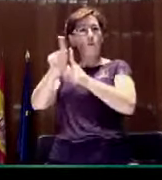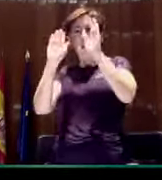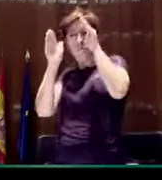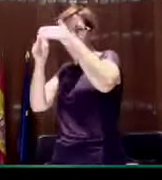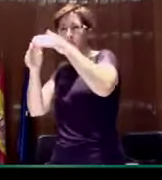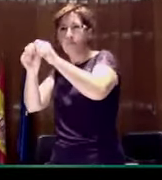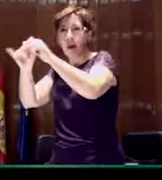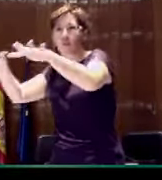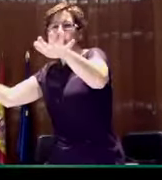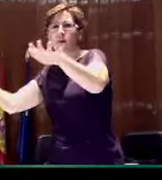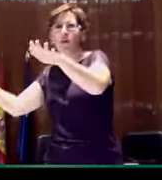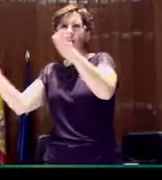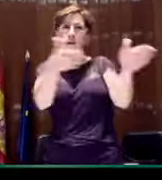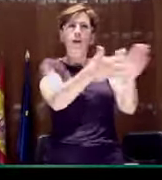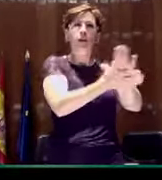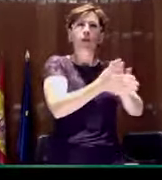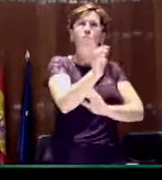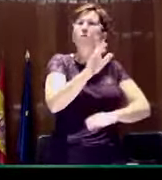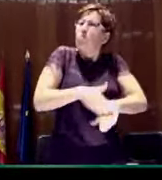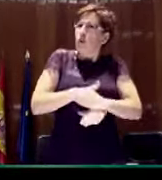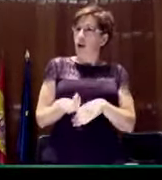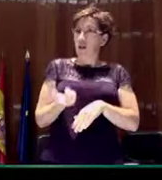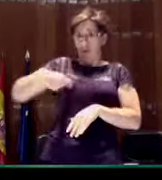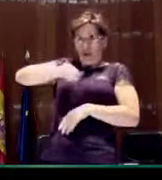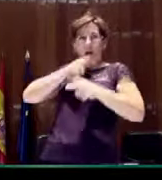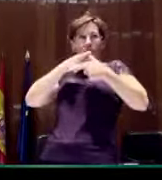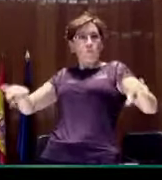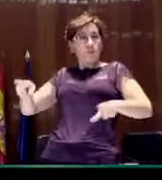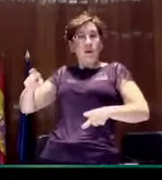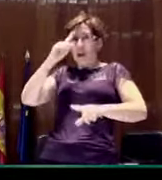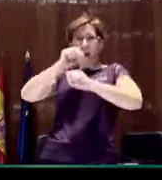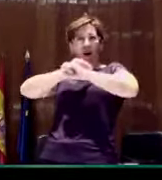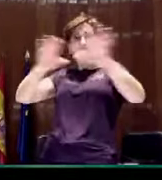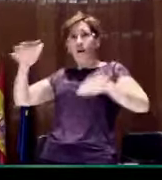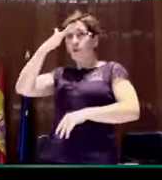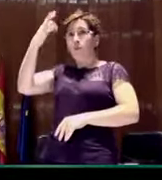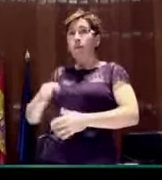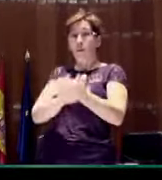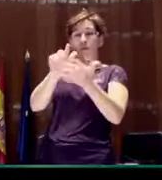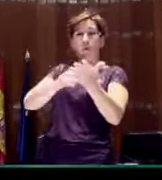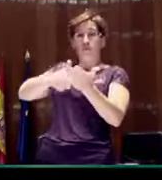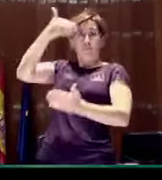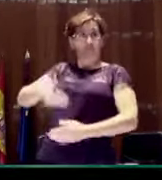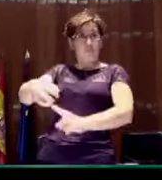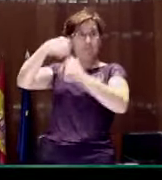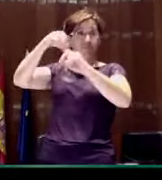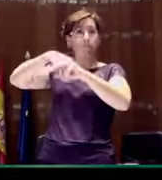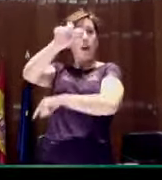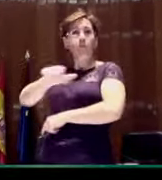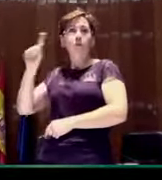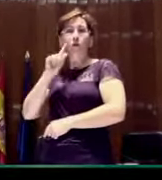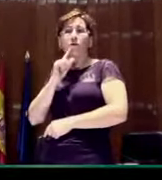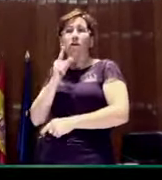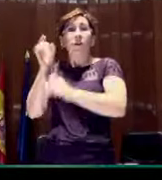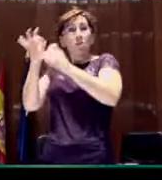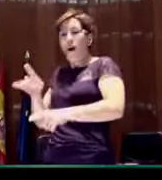Si yo estoy convencido, los lingüistas estamos convencidos de que la lengua de signos es lo más importante para las personas sordas, ¿por qué no hacen algo, por qué no avanzan